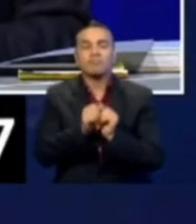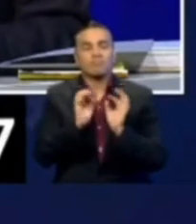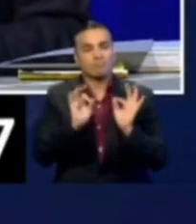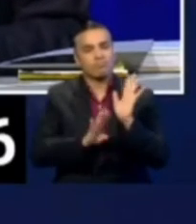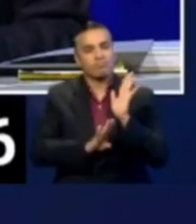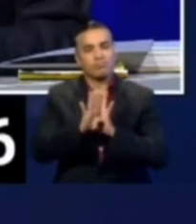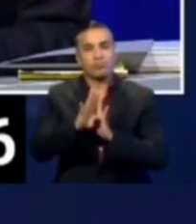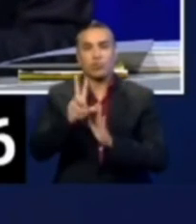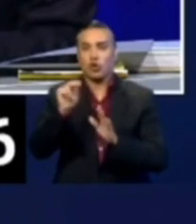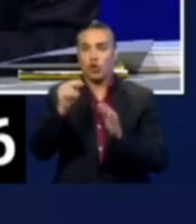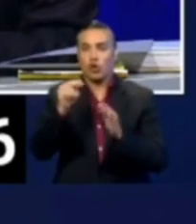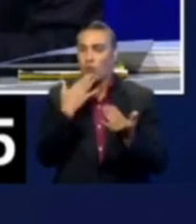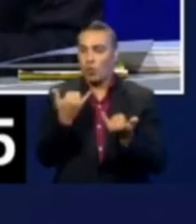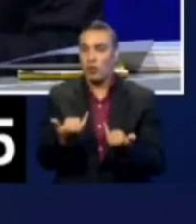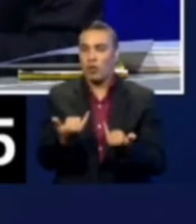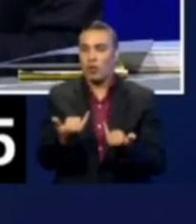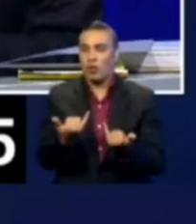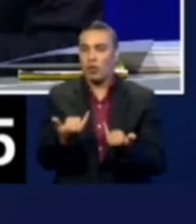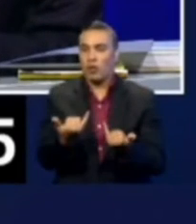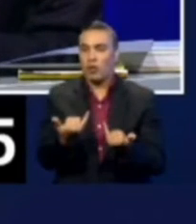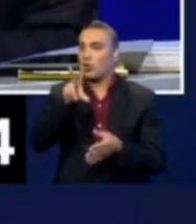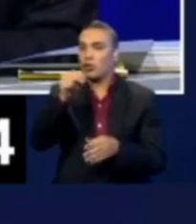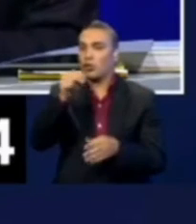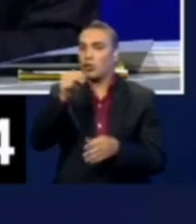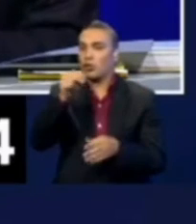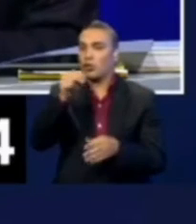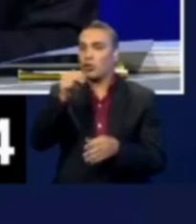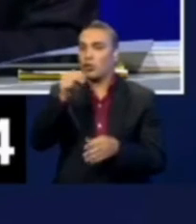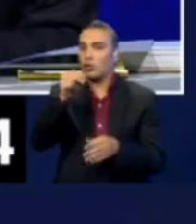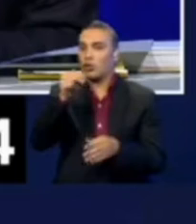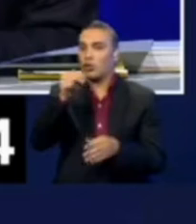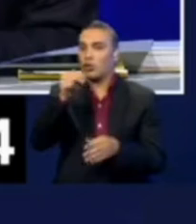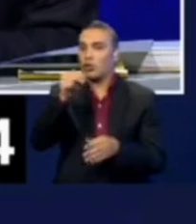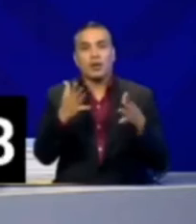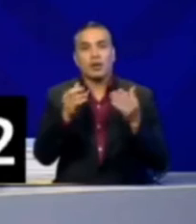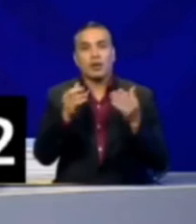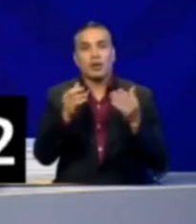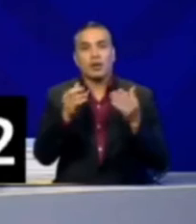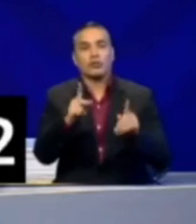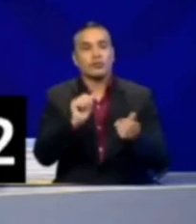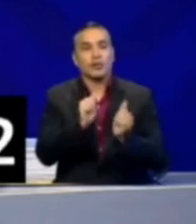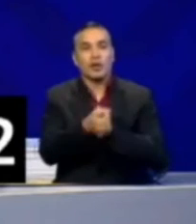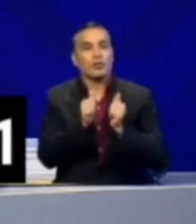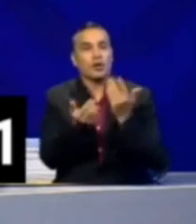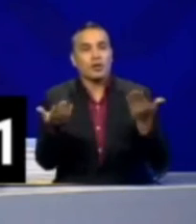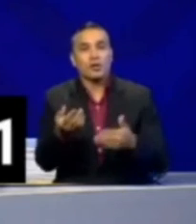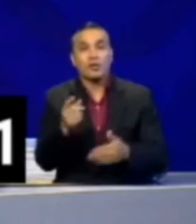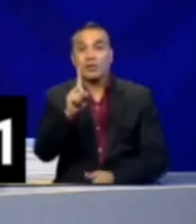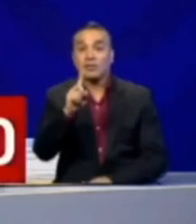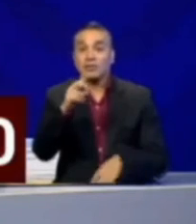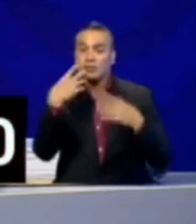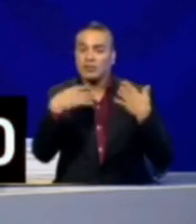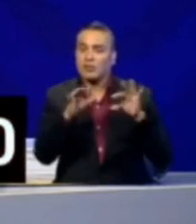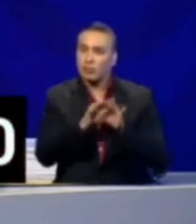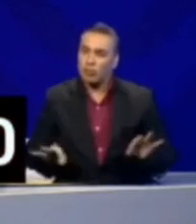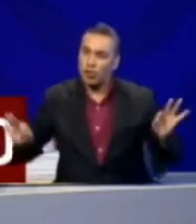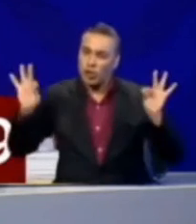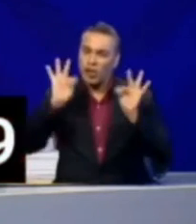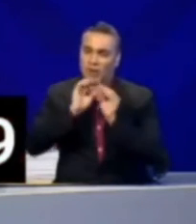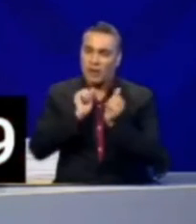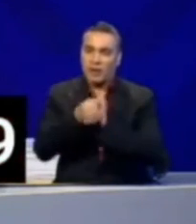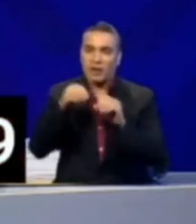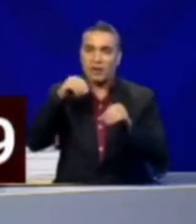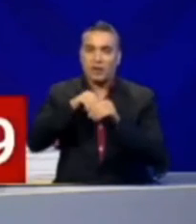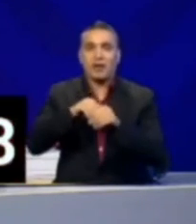y no lo que pasa hoy, que no estudian, no trabajan y tampoco hay oportunidades de deporte. Este es un elemento fundamental en